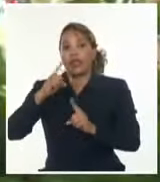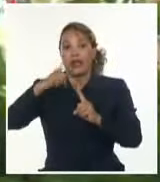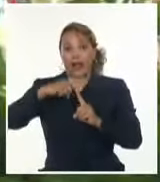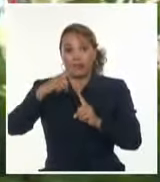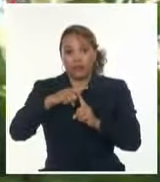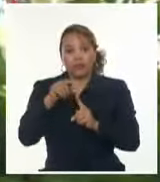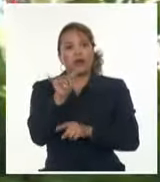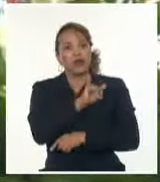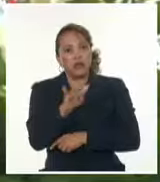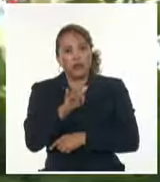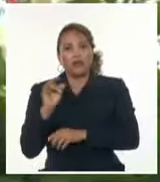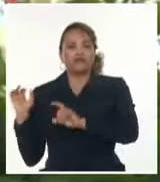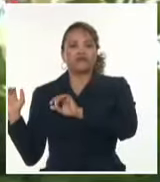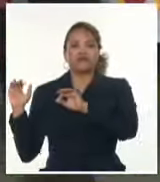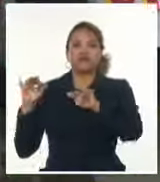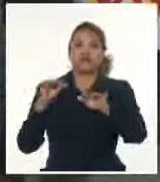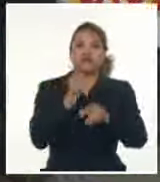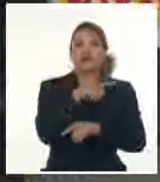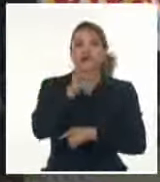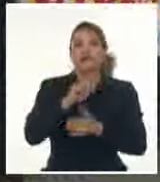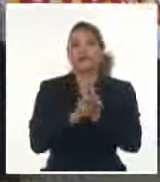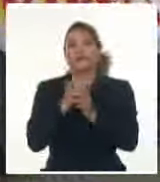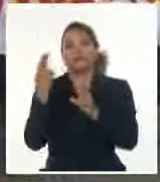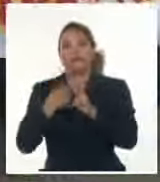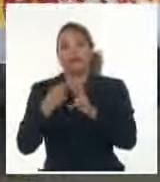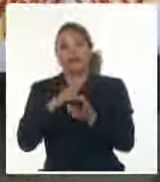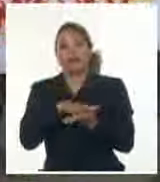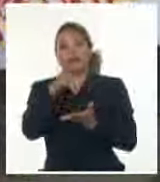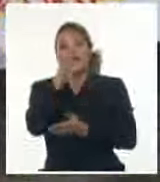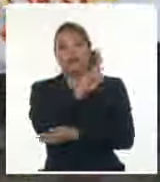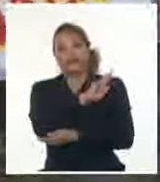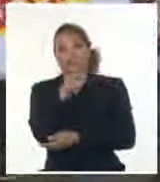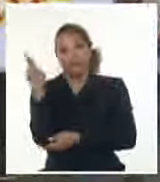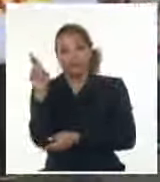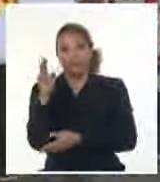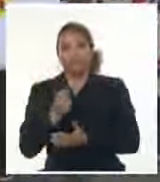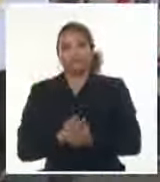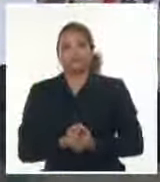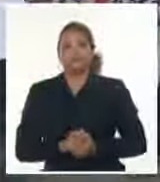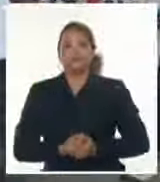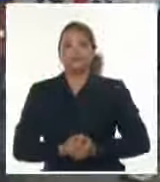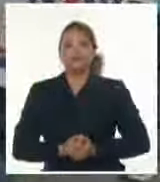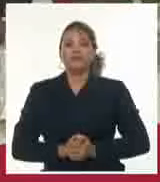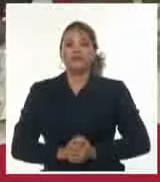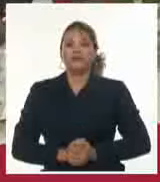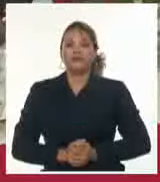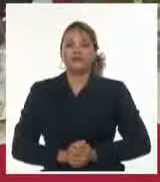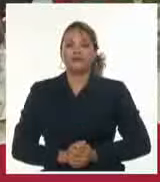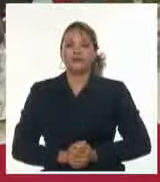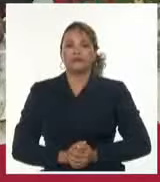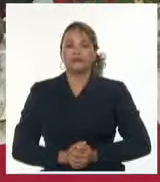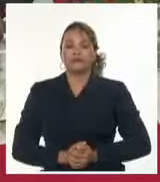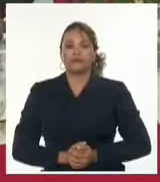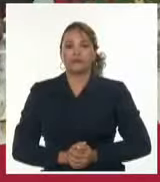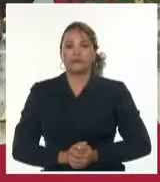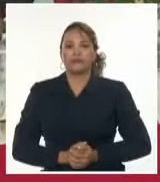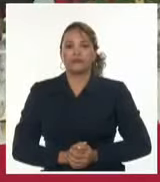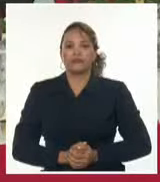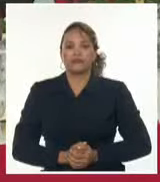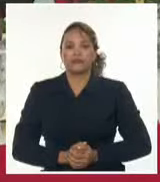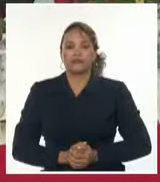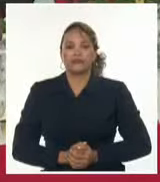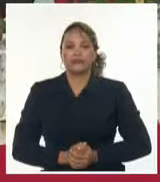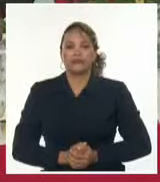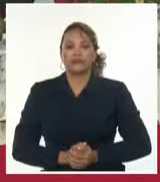cita este 1 de mayo en la Plaza de la Revolución Mayor General Vicente García González de la Ciudad de las Tunas